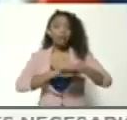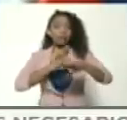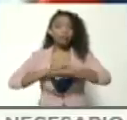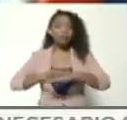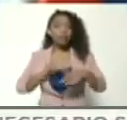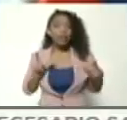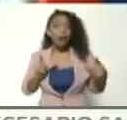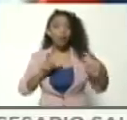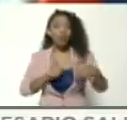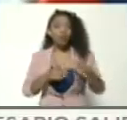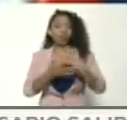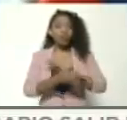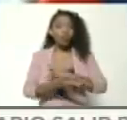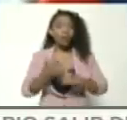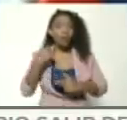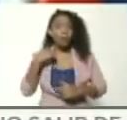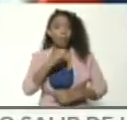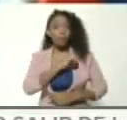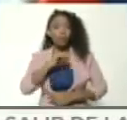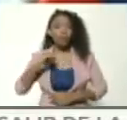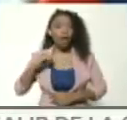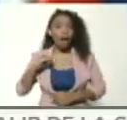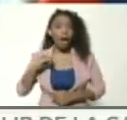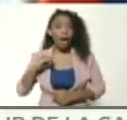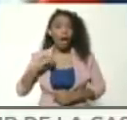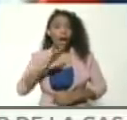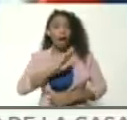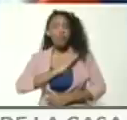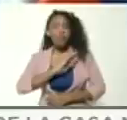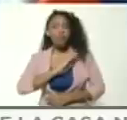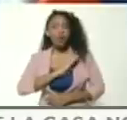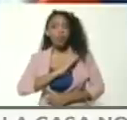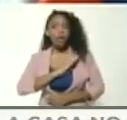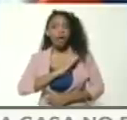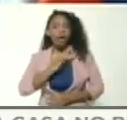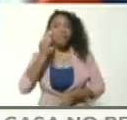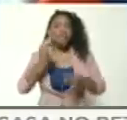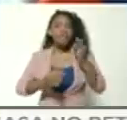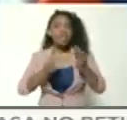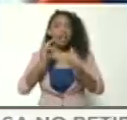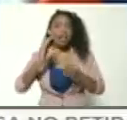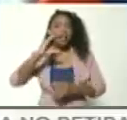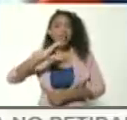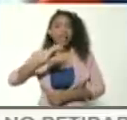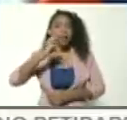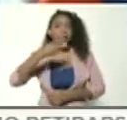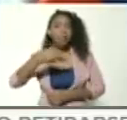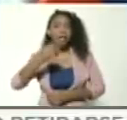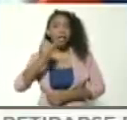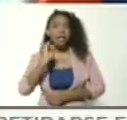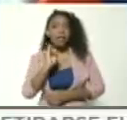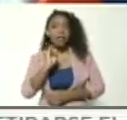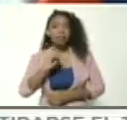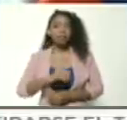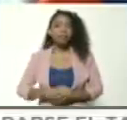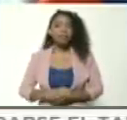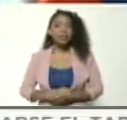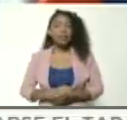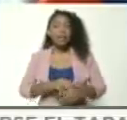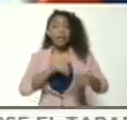reunión personalísima a la propia Fiscalía de la CPI. Es por